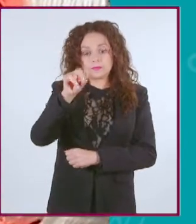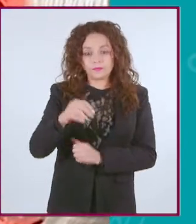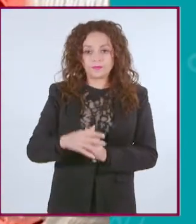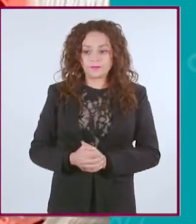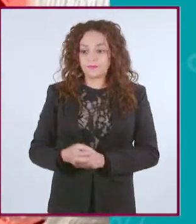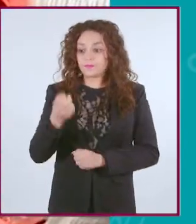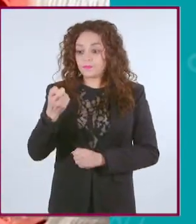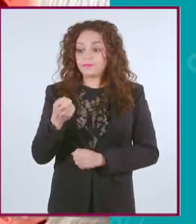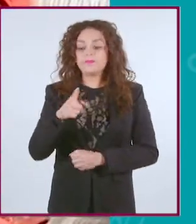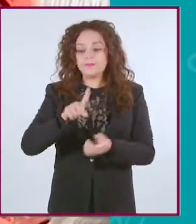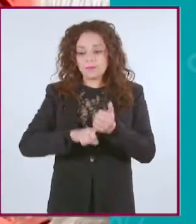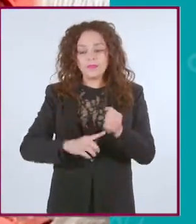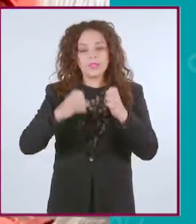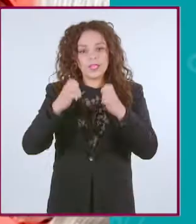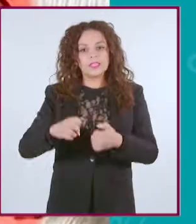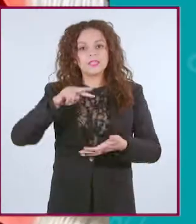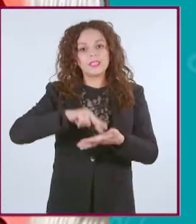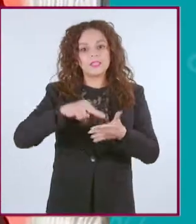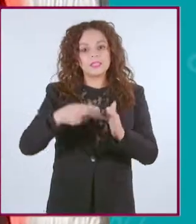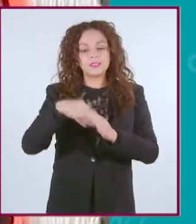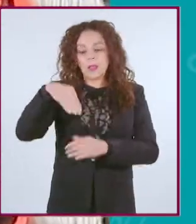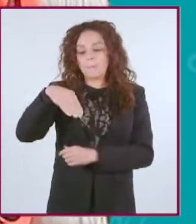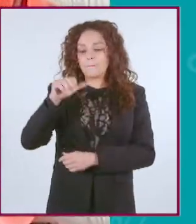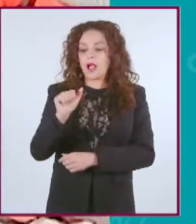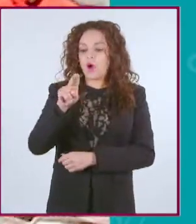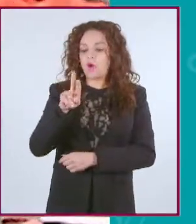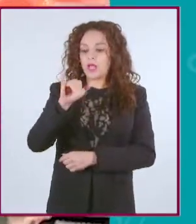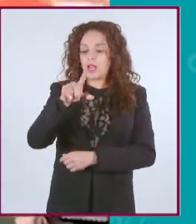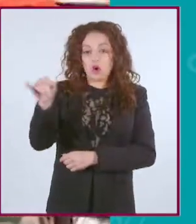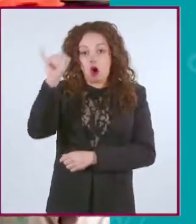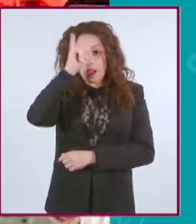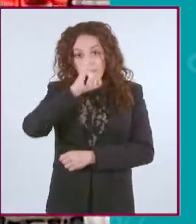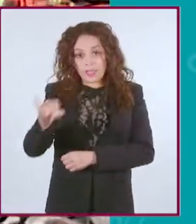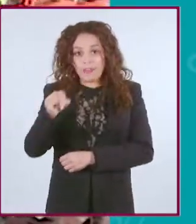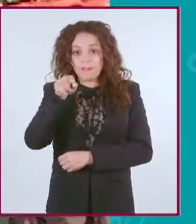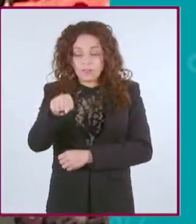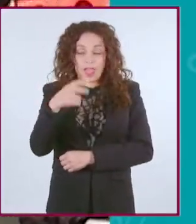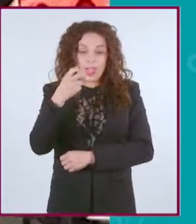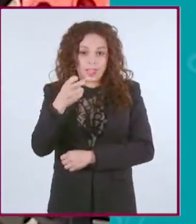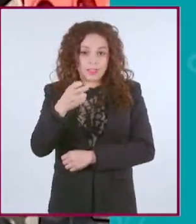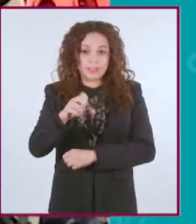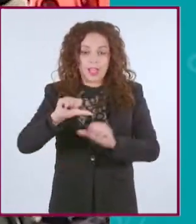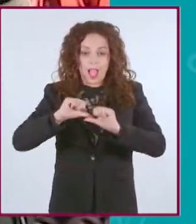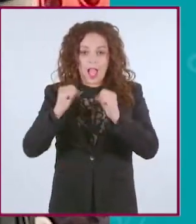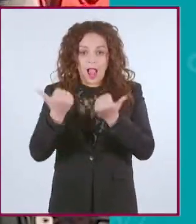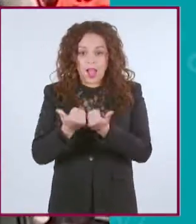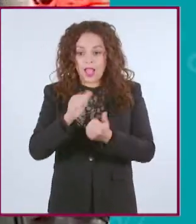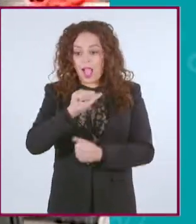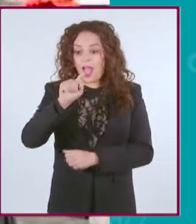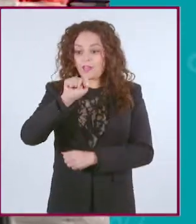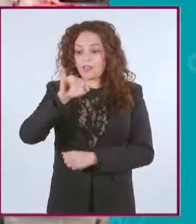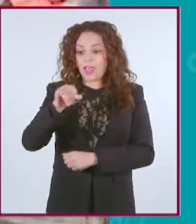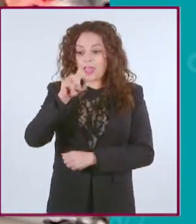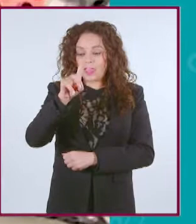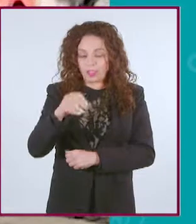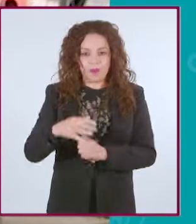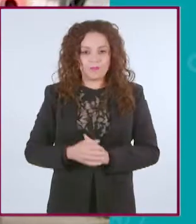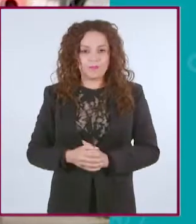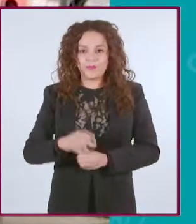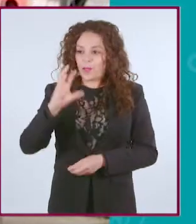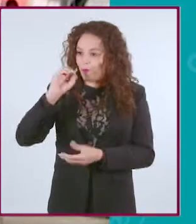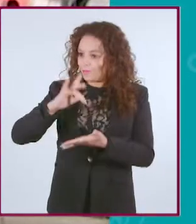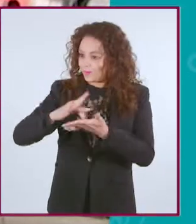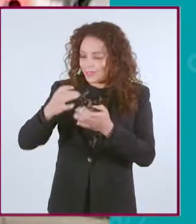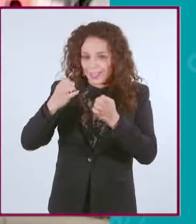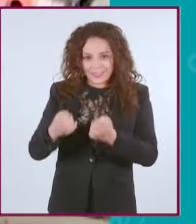ingeniero Maurilio Andrade, quien es el jefe del departamento de tejido. Ingeniero, muy buenas tardes, gracias por estar aquí